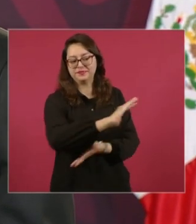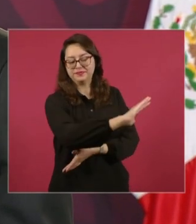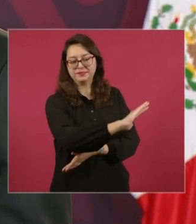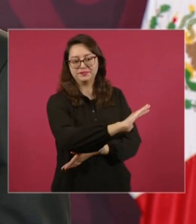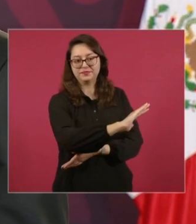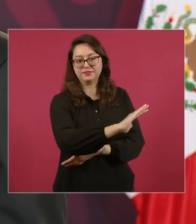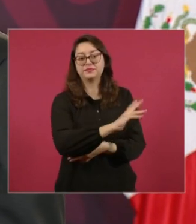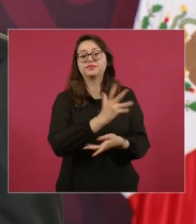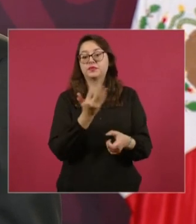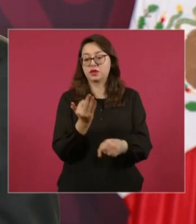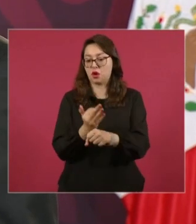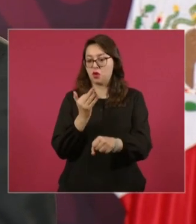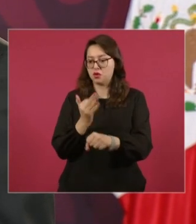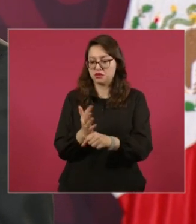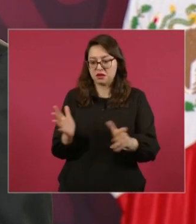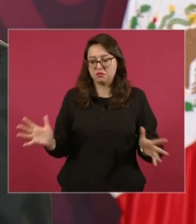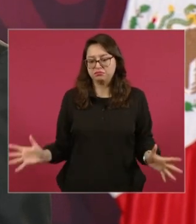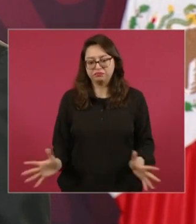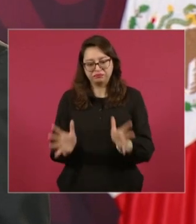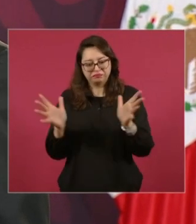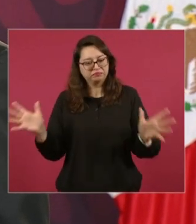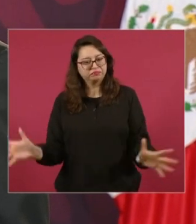en 65%.